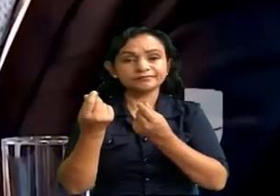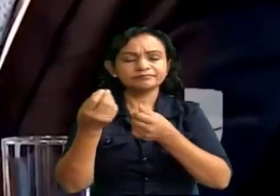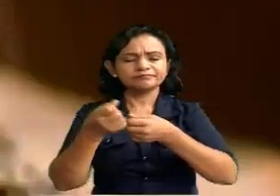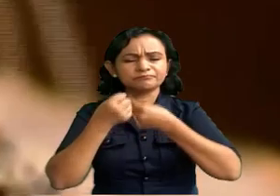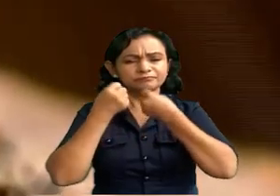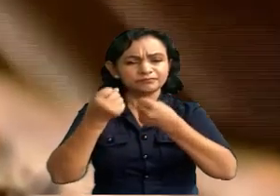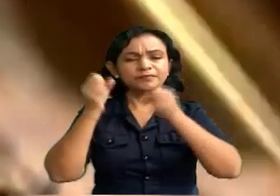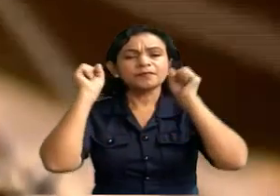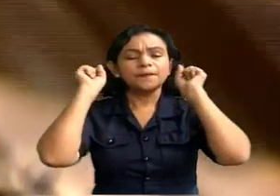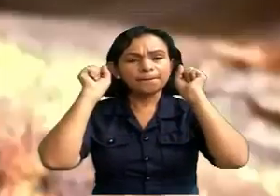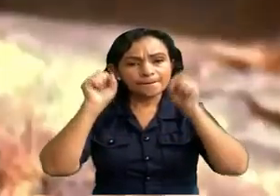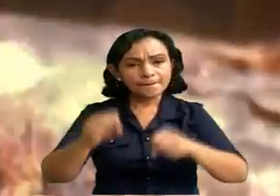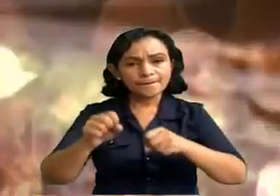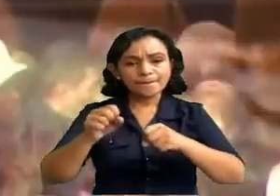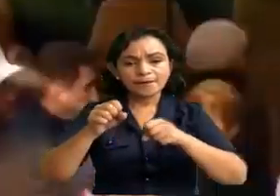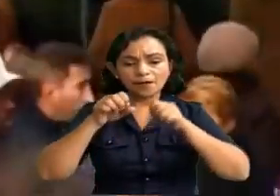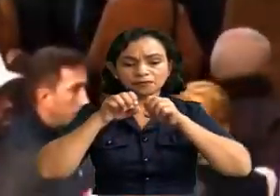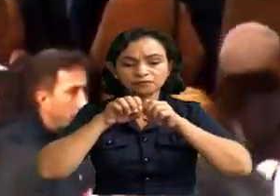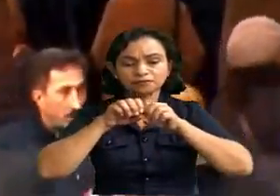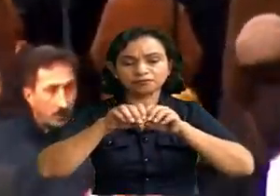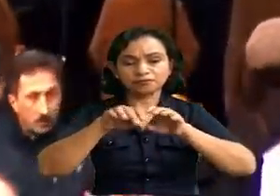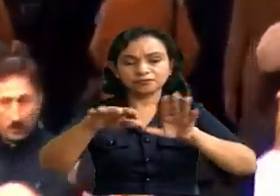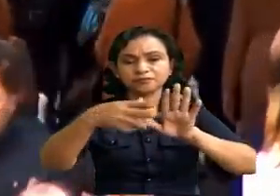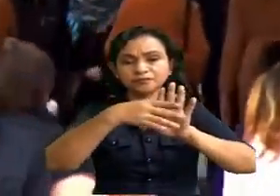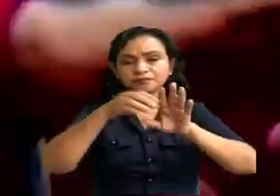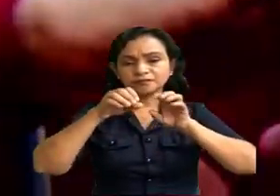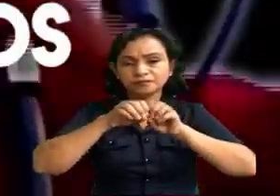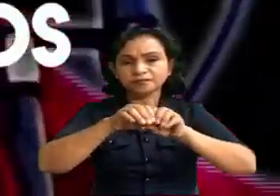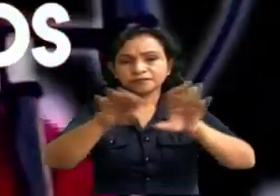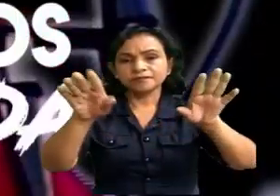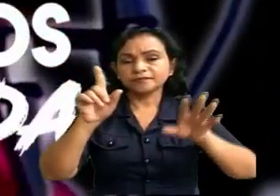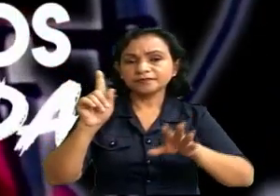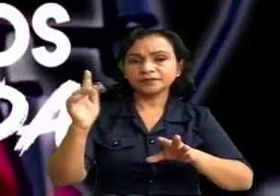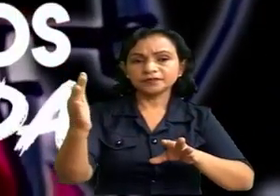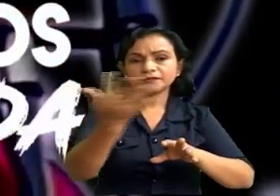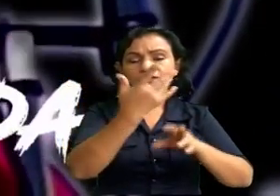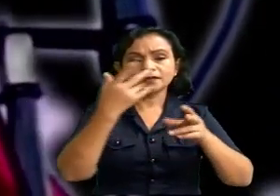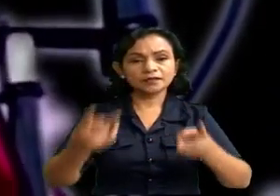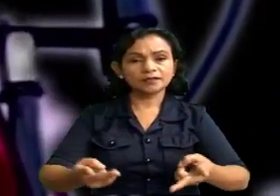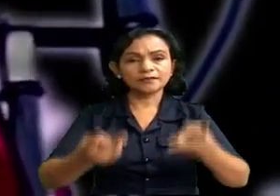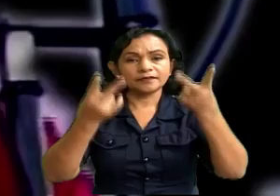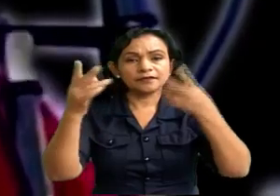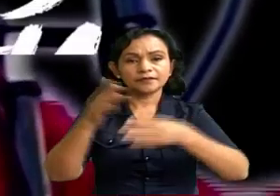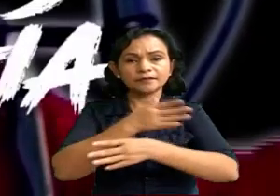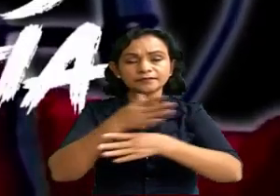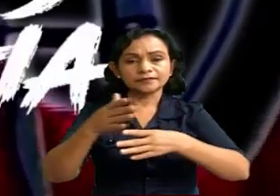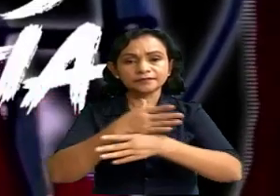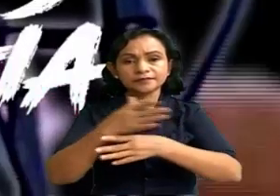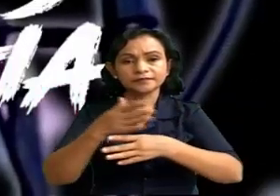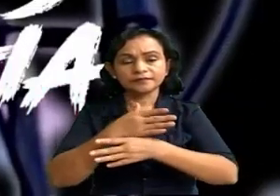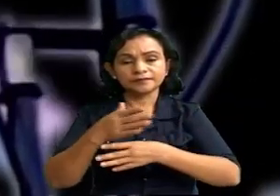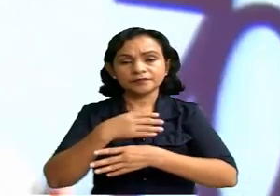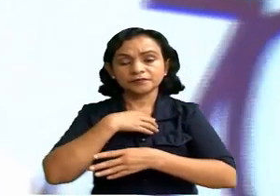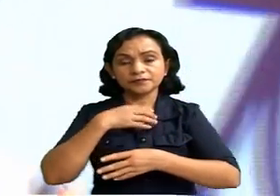puede difundir en todos los planos de la vida su